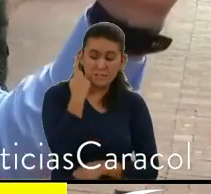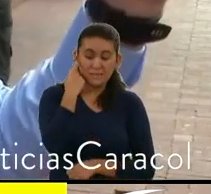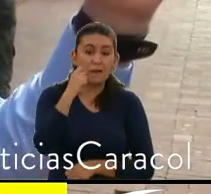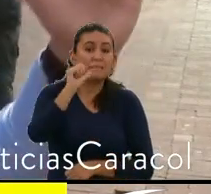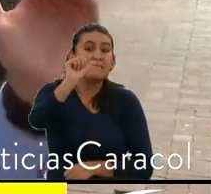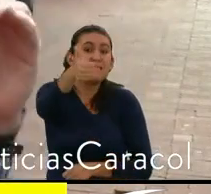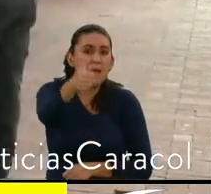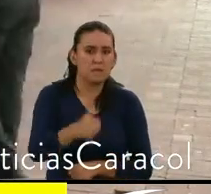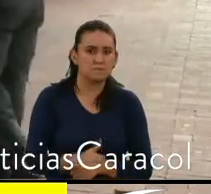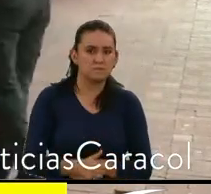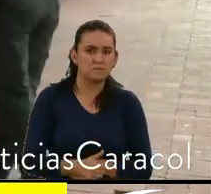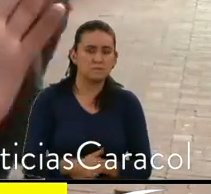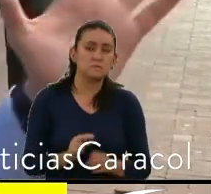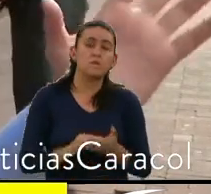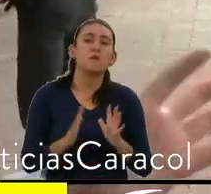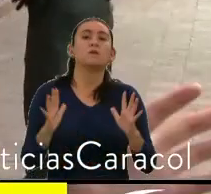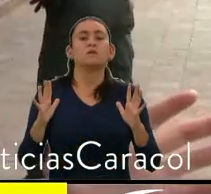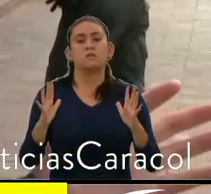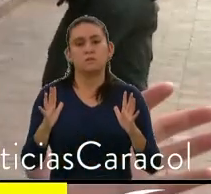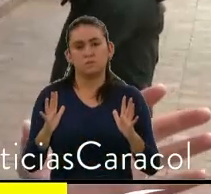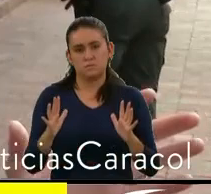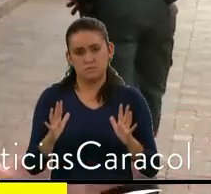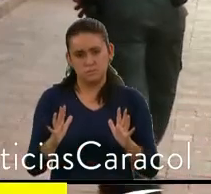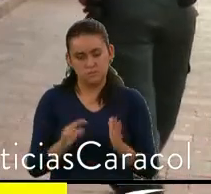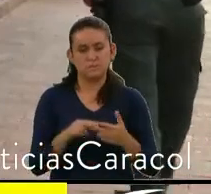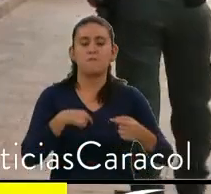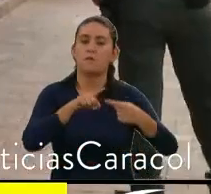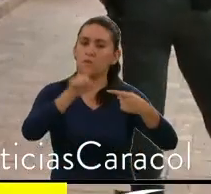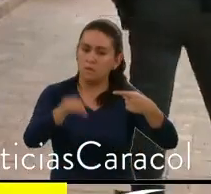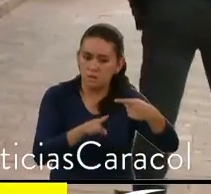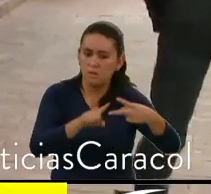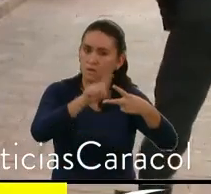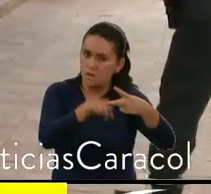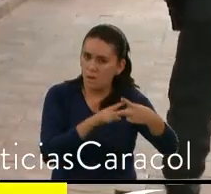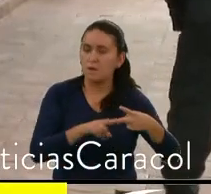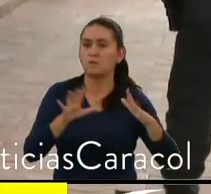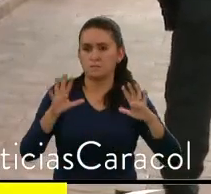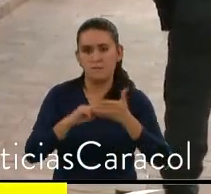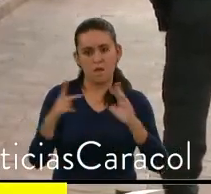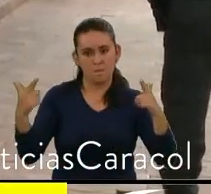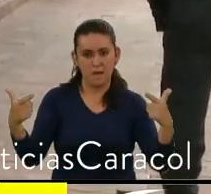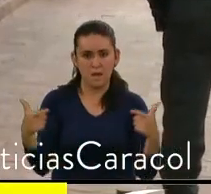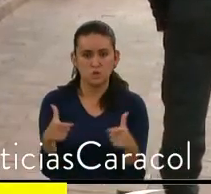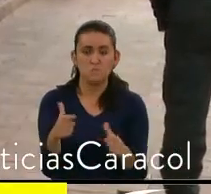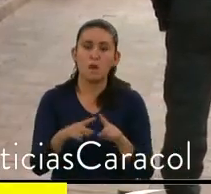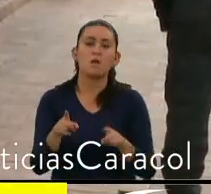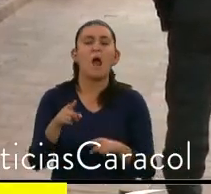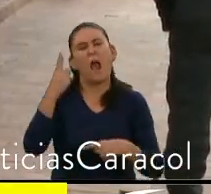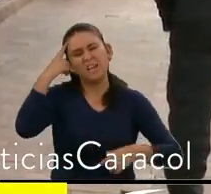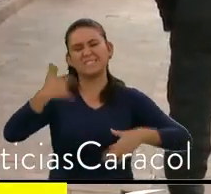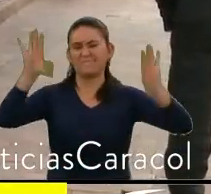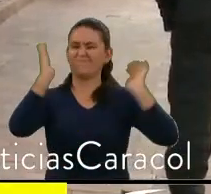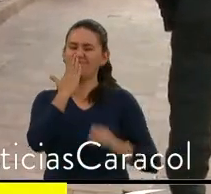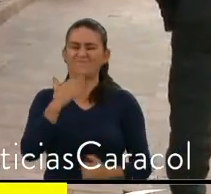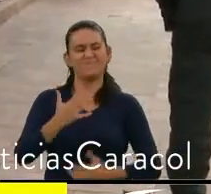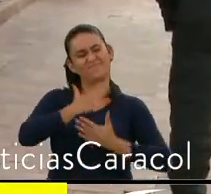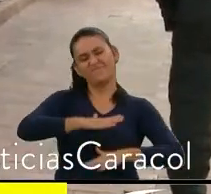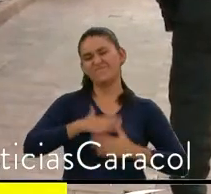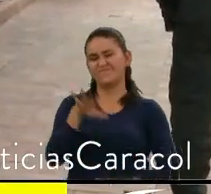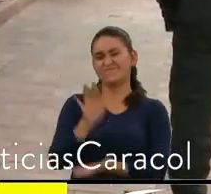Ese es un descanso un poco resultado de las medidas que se vienen tomando, pero no nos podemos relajar, no nos podemos descuidar, y por eso estamos